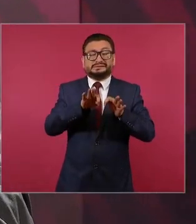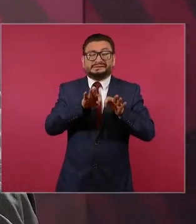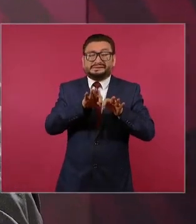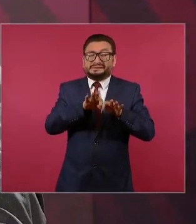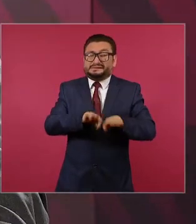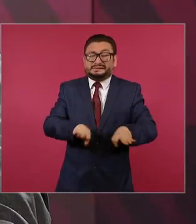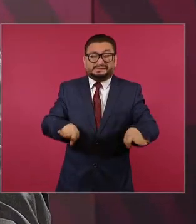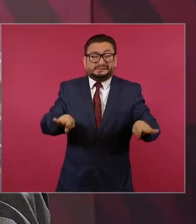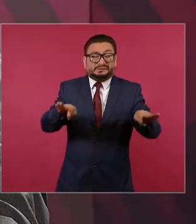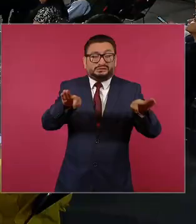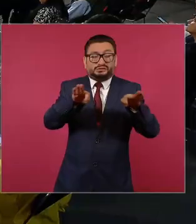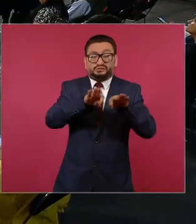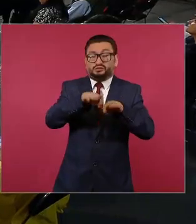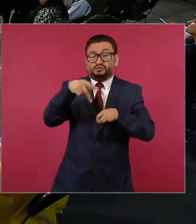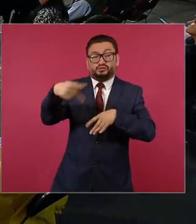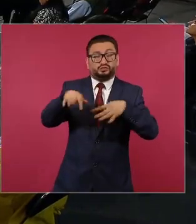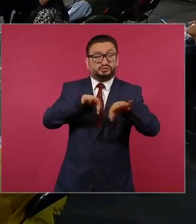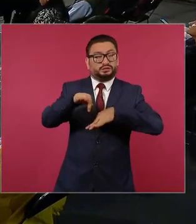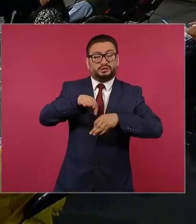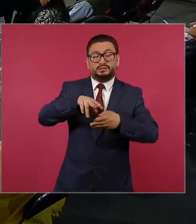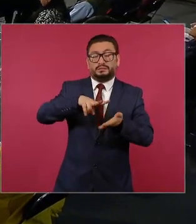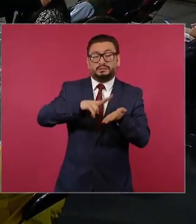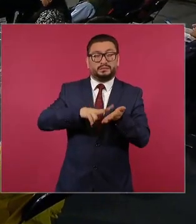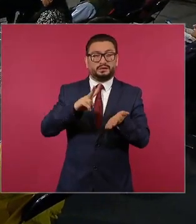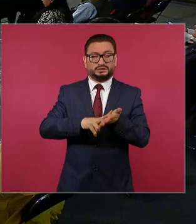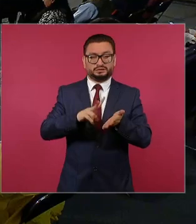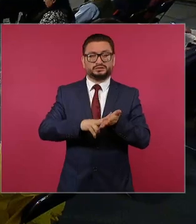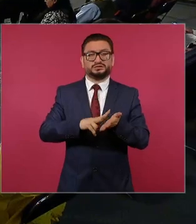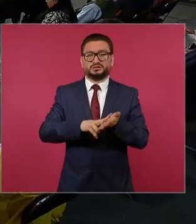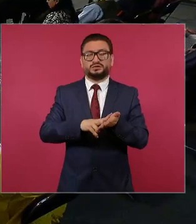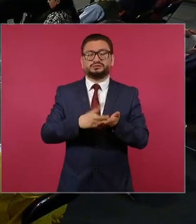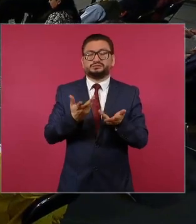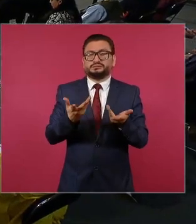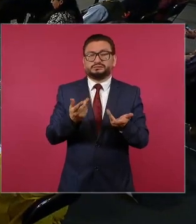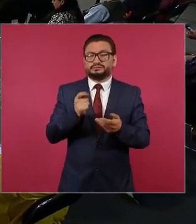importantísimos. Estamos hablando de